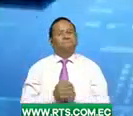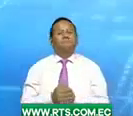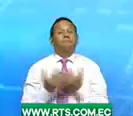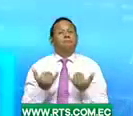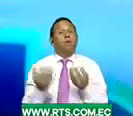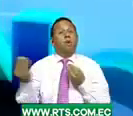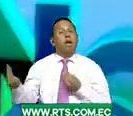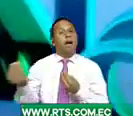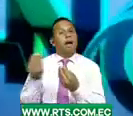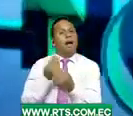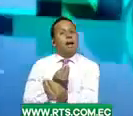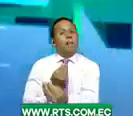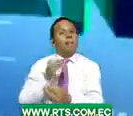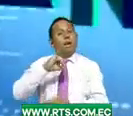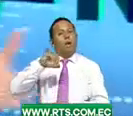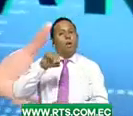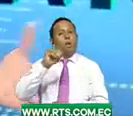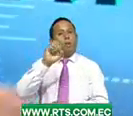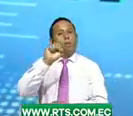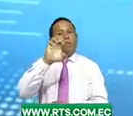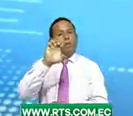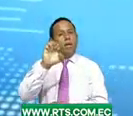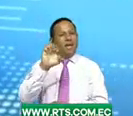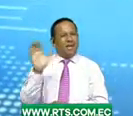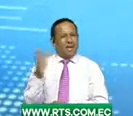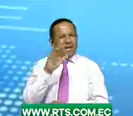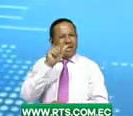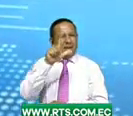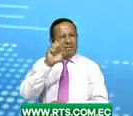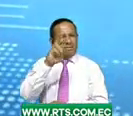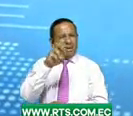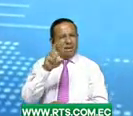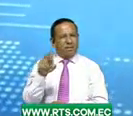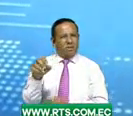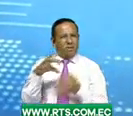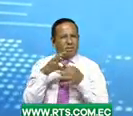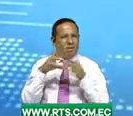Enseguida damos paso a José Alberto Molestina con toda la información deportiva. José, buenas noches. Bienvenido.